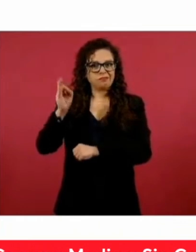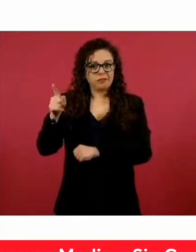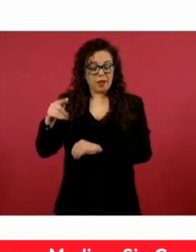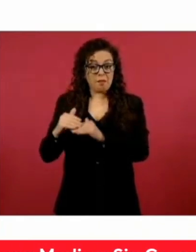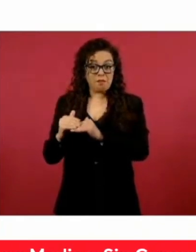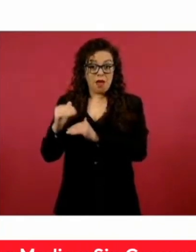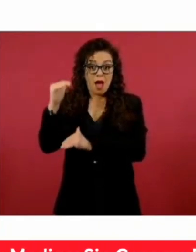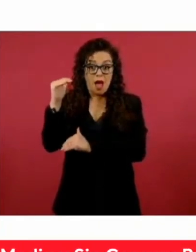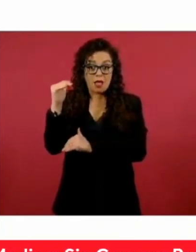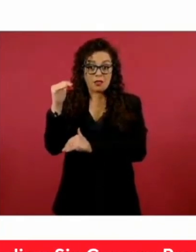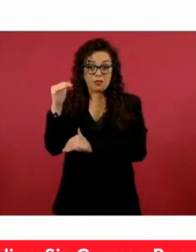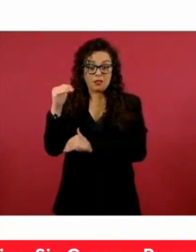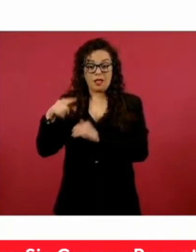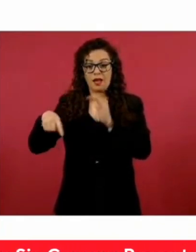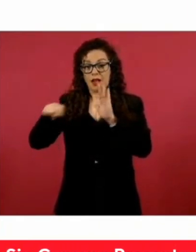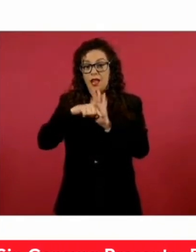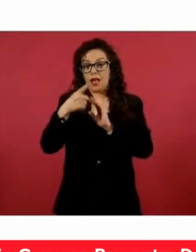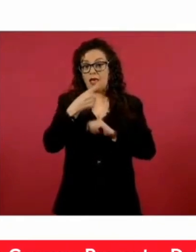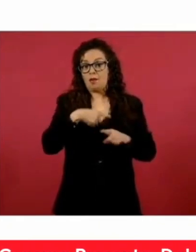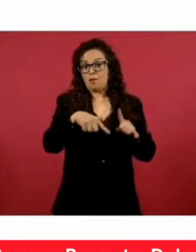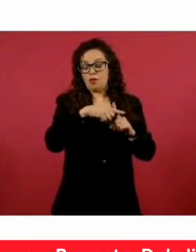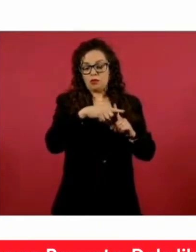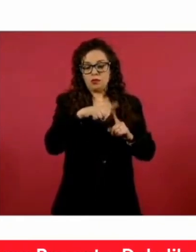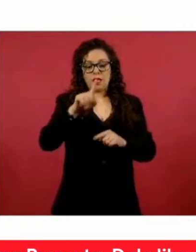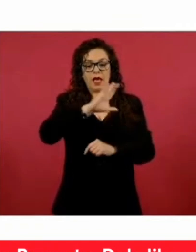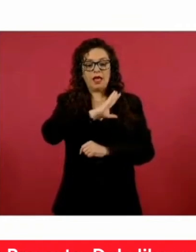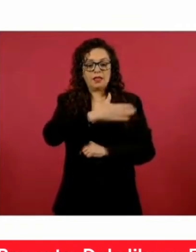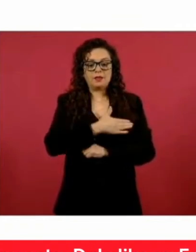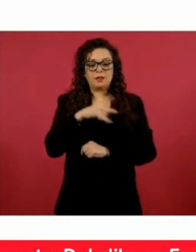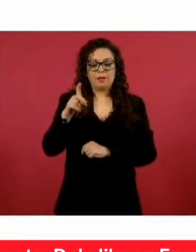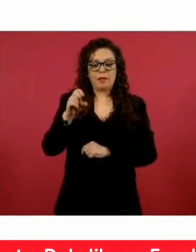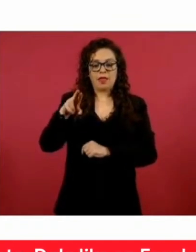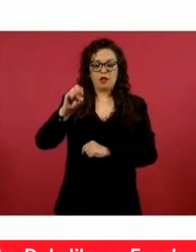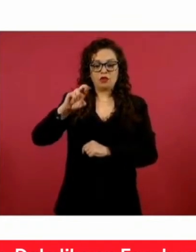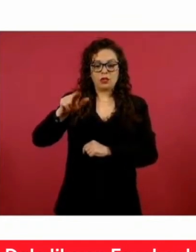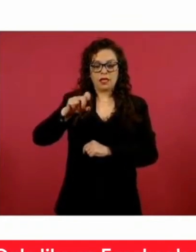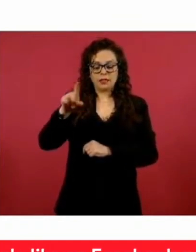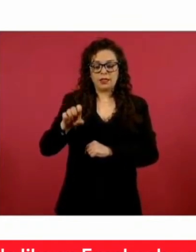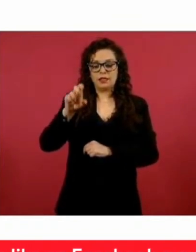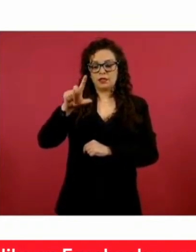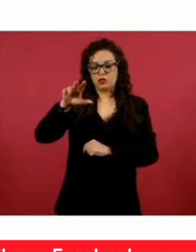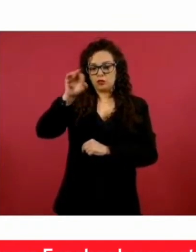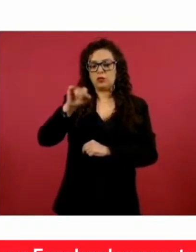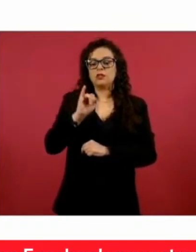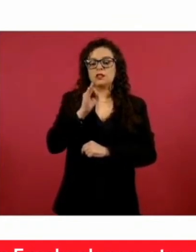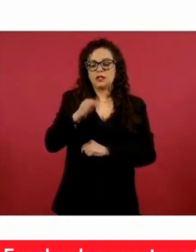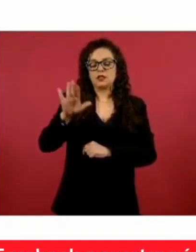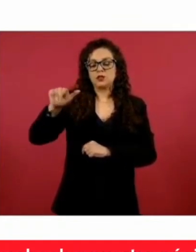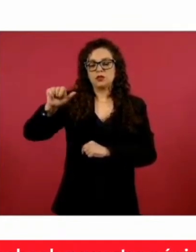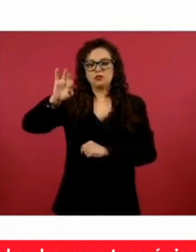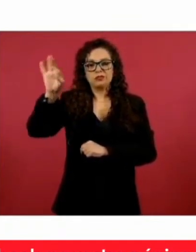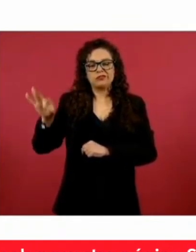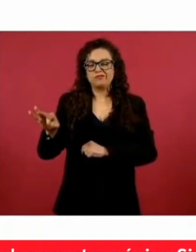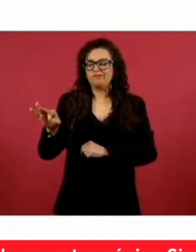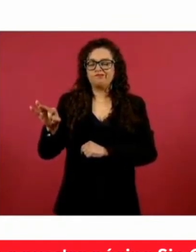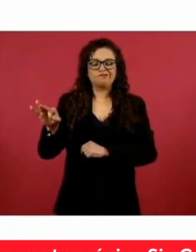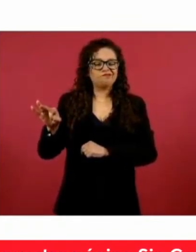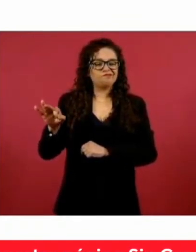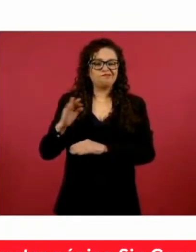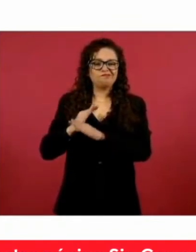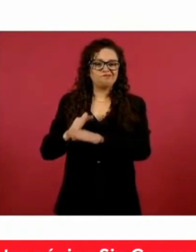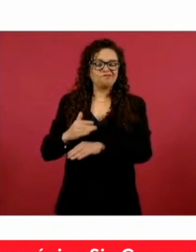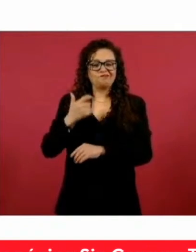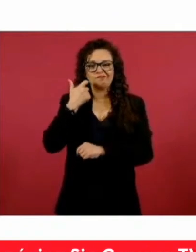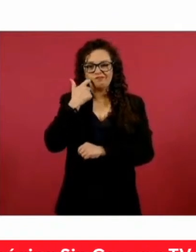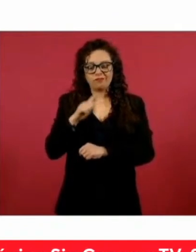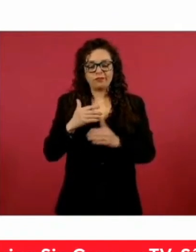rechazo. Pedro Sánchez de España, 38% de aceptación y 56% de rechazo.